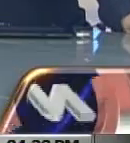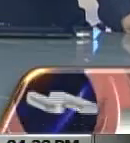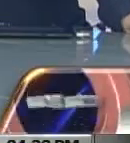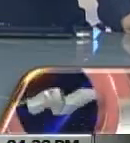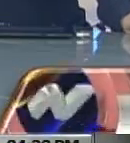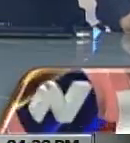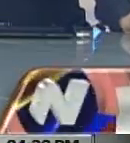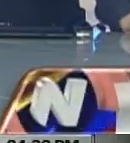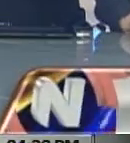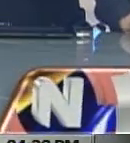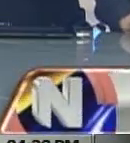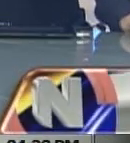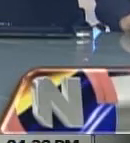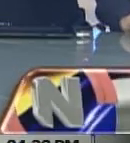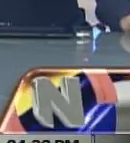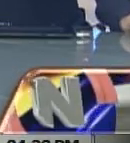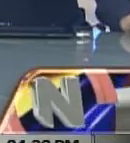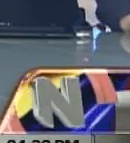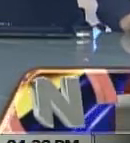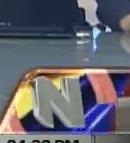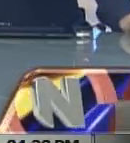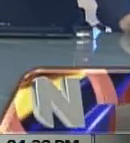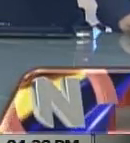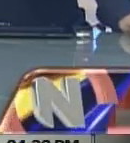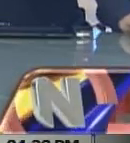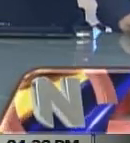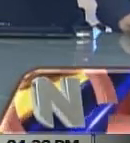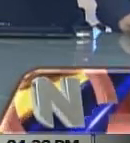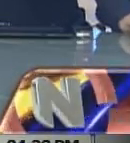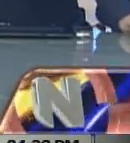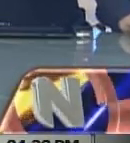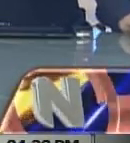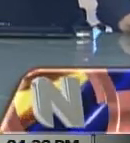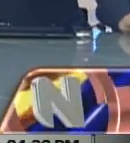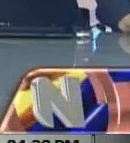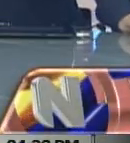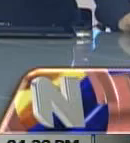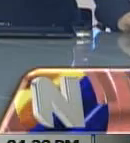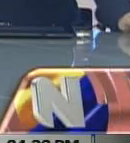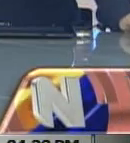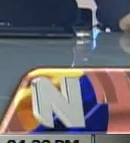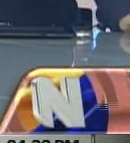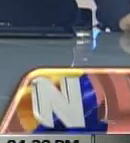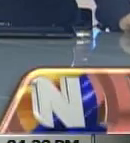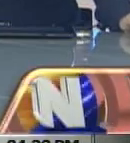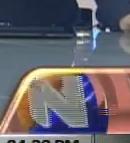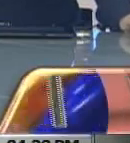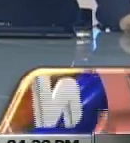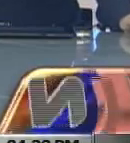que benefician directamente a la población del Estado Lara. Amigos, con esta